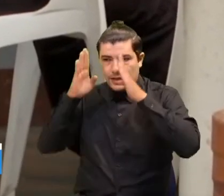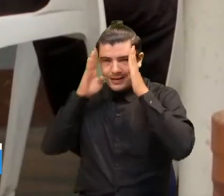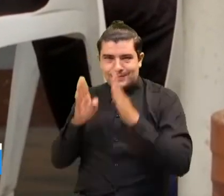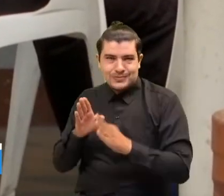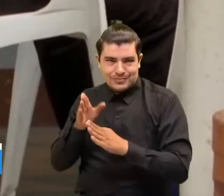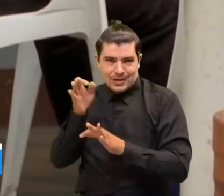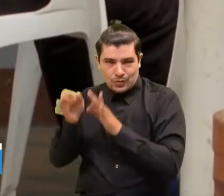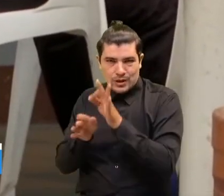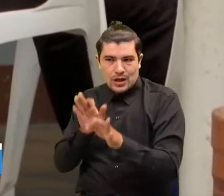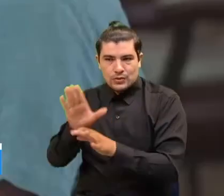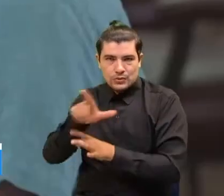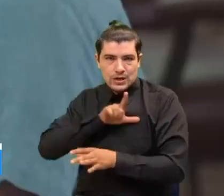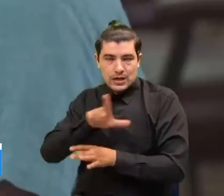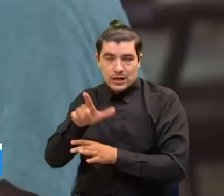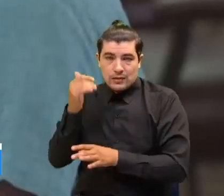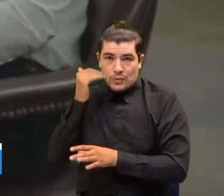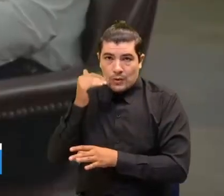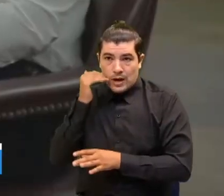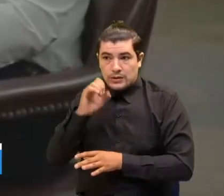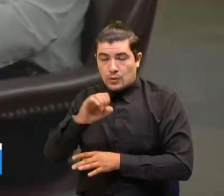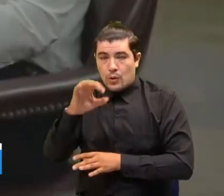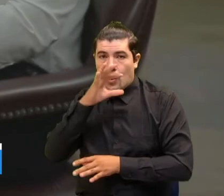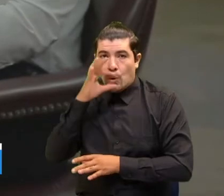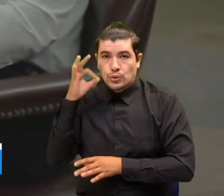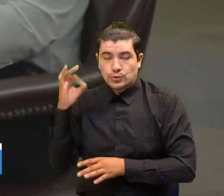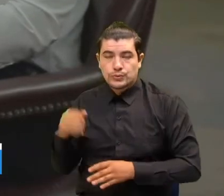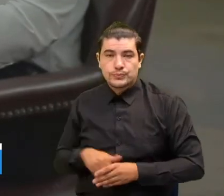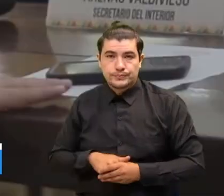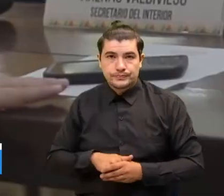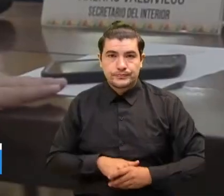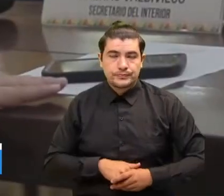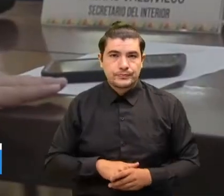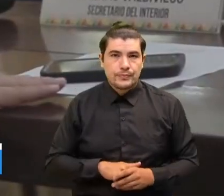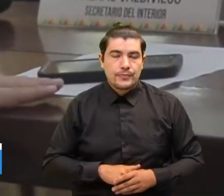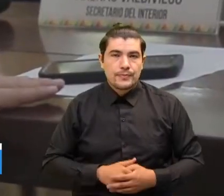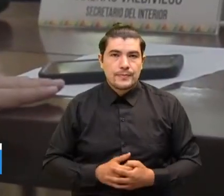lideresas, defensores de los derechos humanos, líderes socialistas, sindicalistas y periodistas.